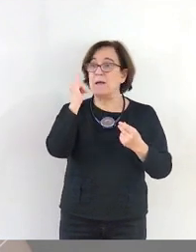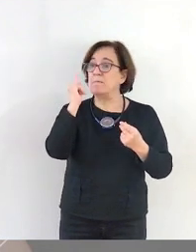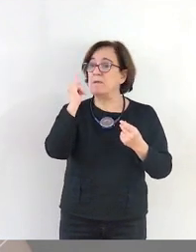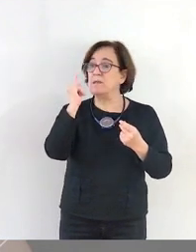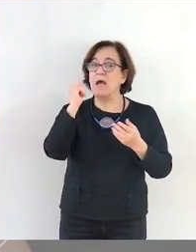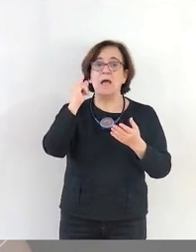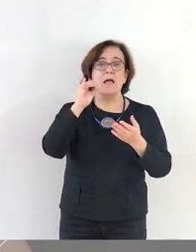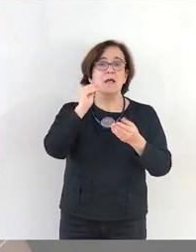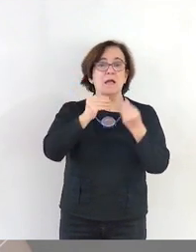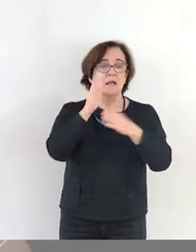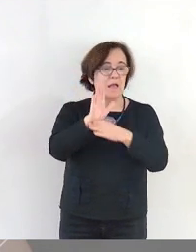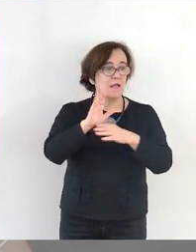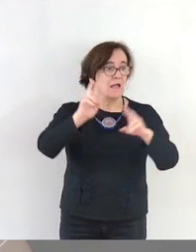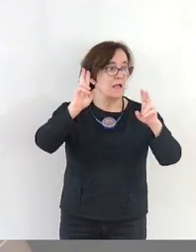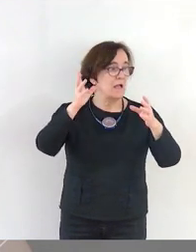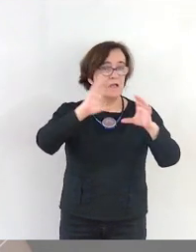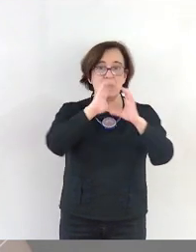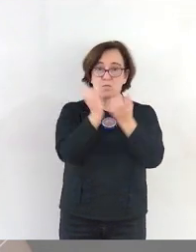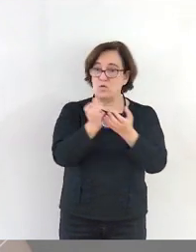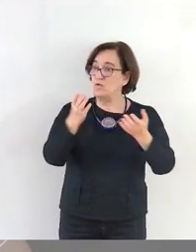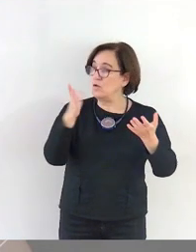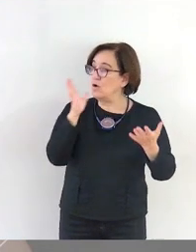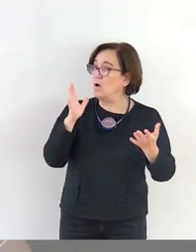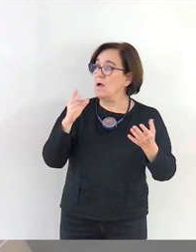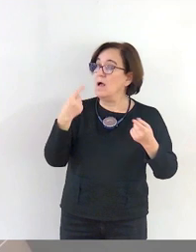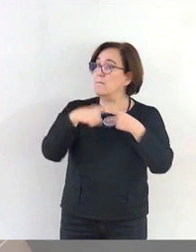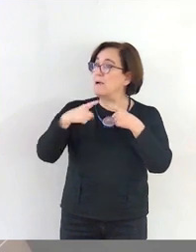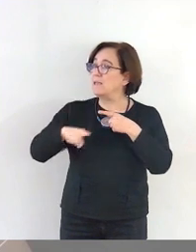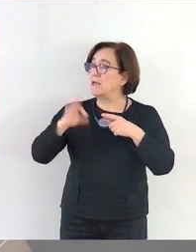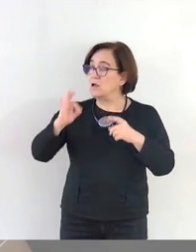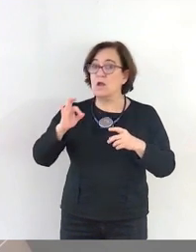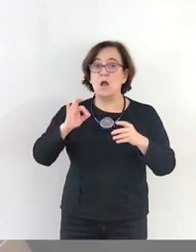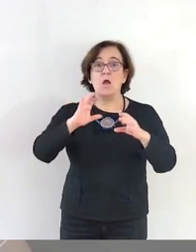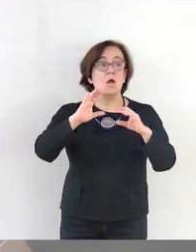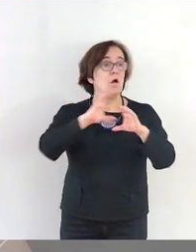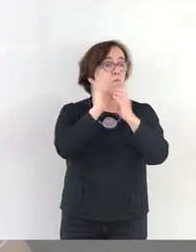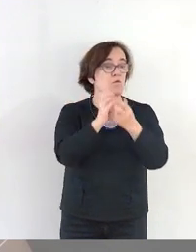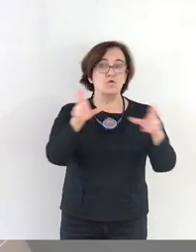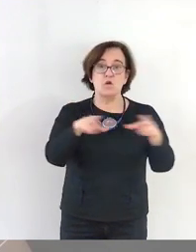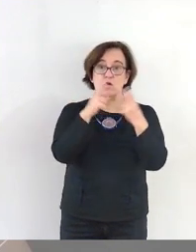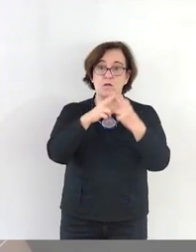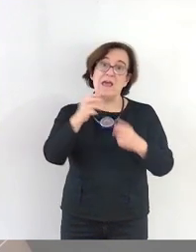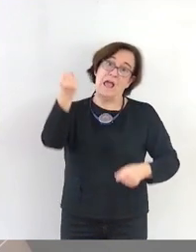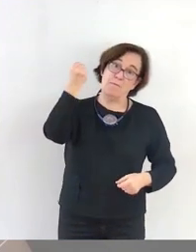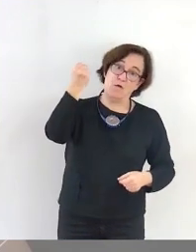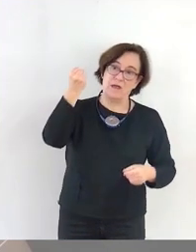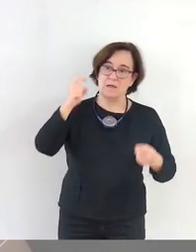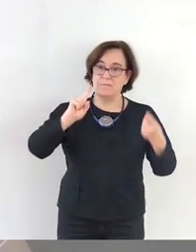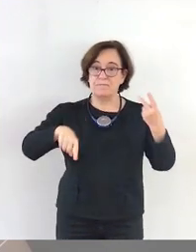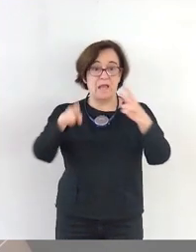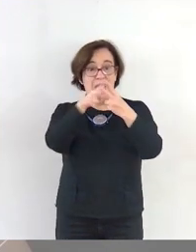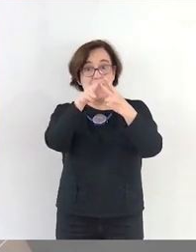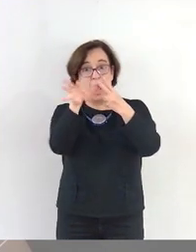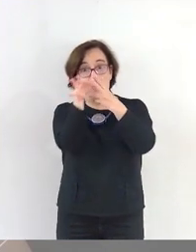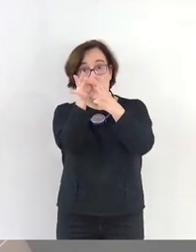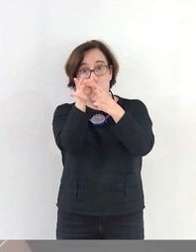presencia en el mundo material permanente que es la energía igual que hay una presencia en el mundo social permanente que es el poder y luego resulta que las dos